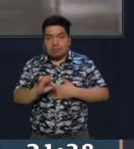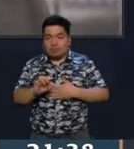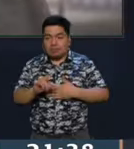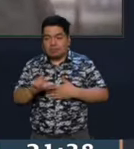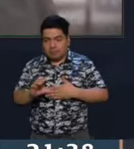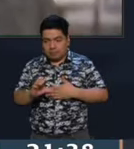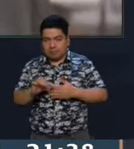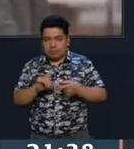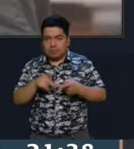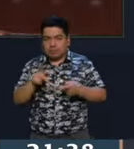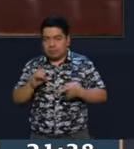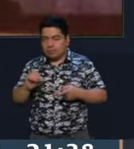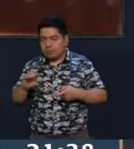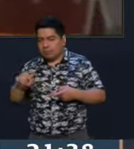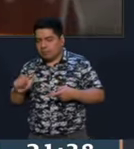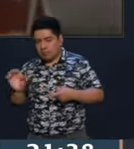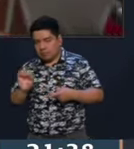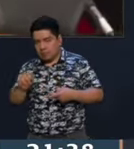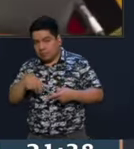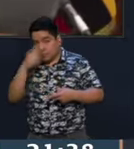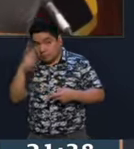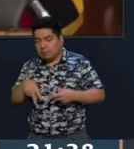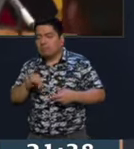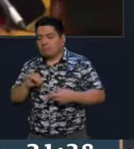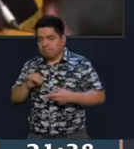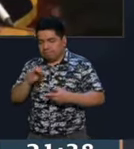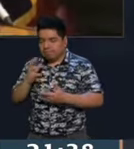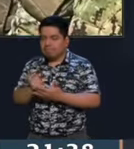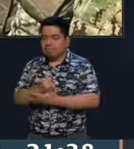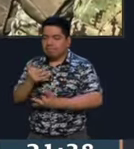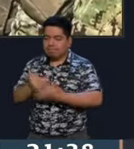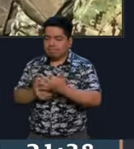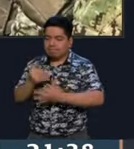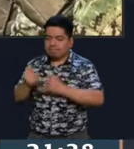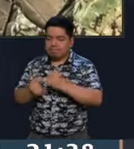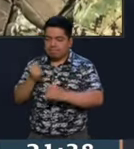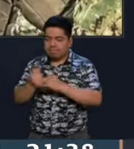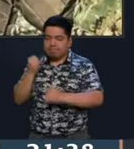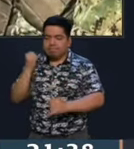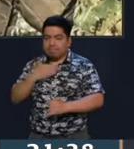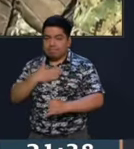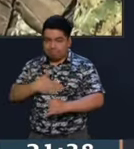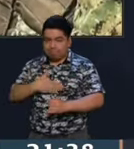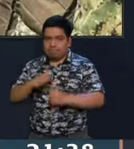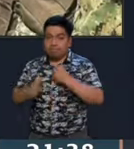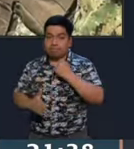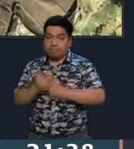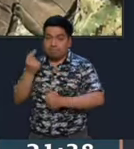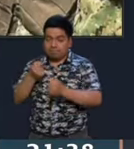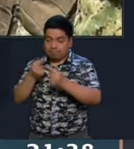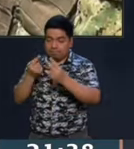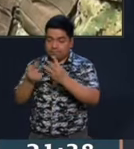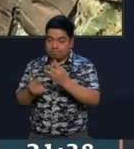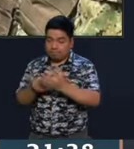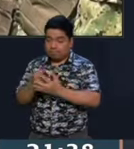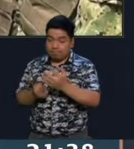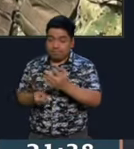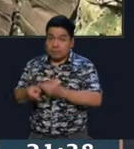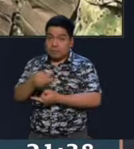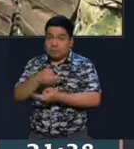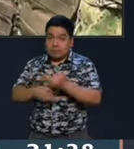Y también México va a ganar muy fácilmente este caso en la Corte Internacional de Justicia porque tiene todos los elementos y casi todos